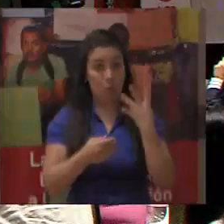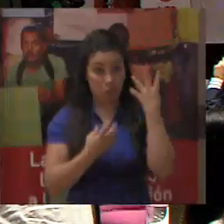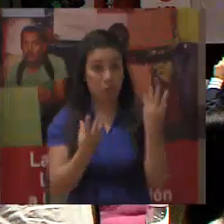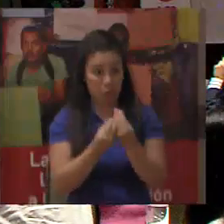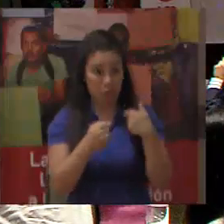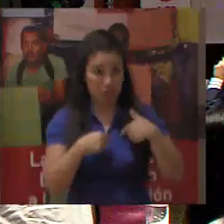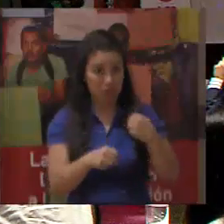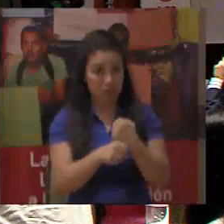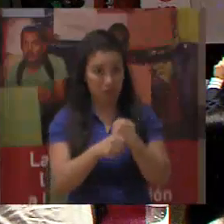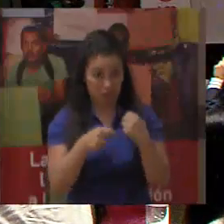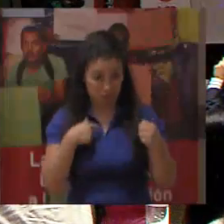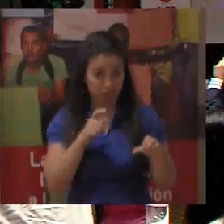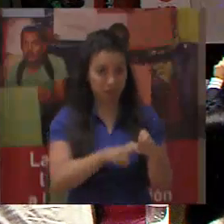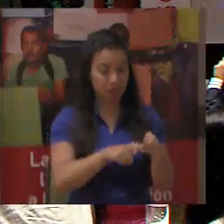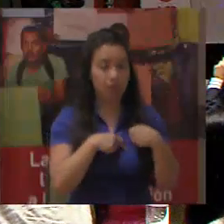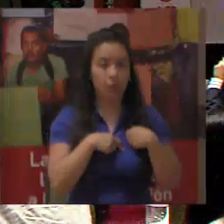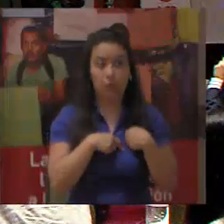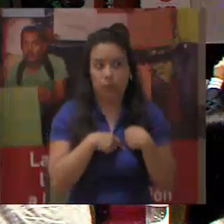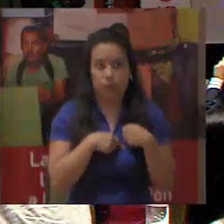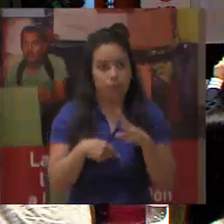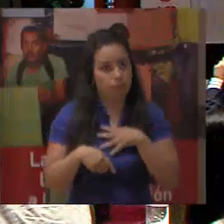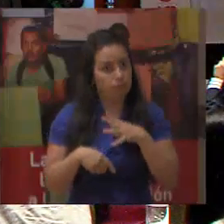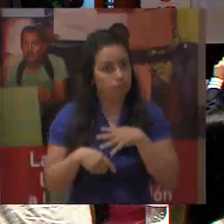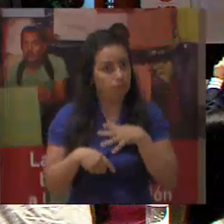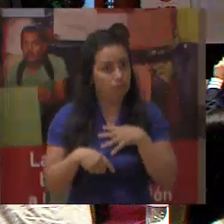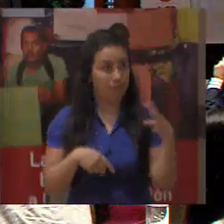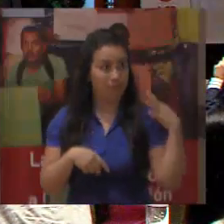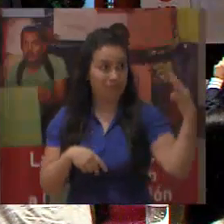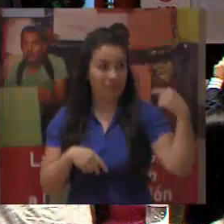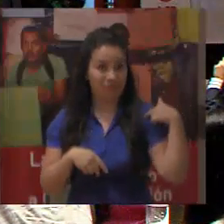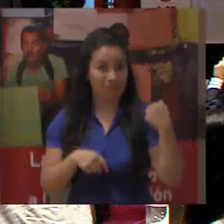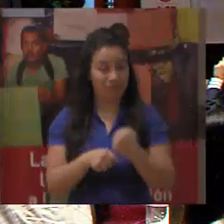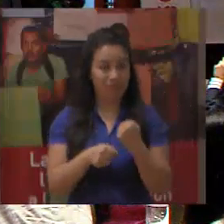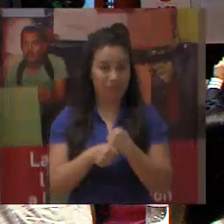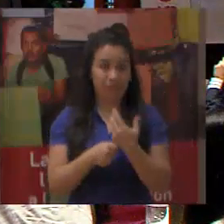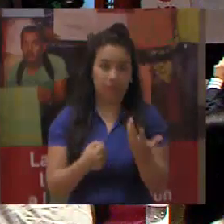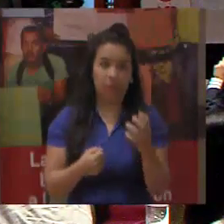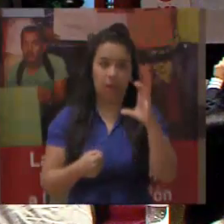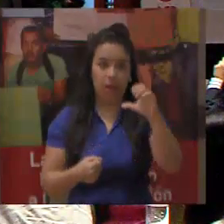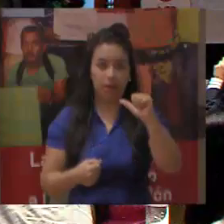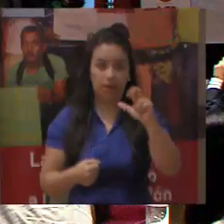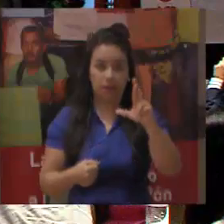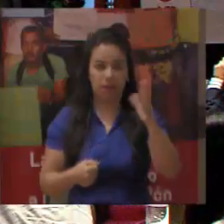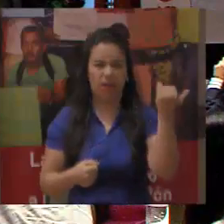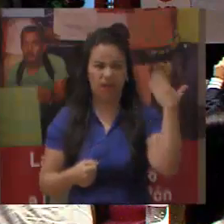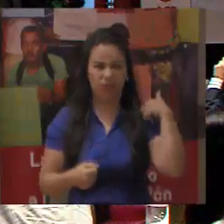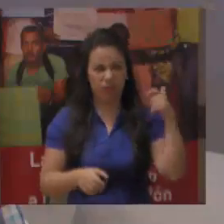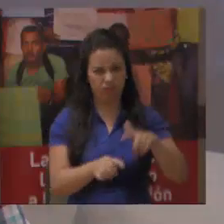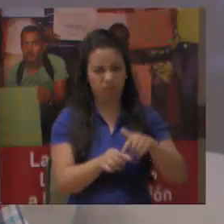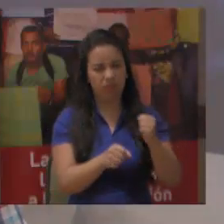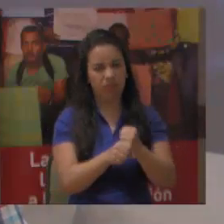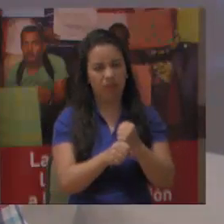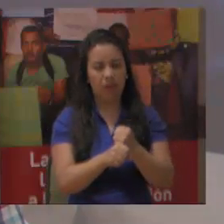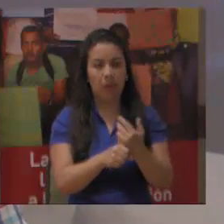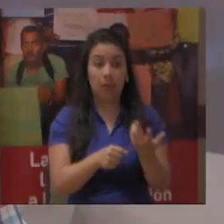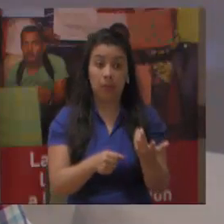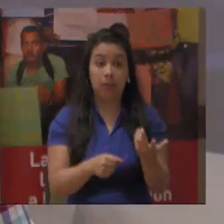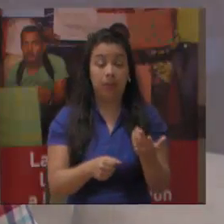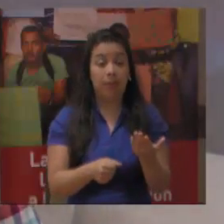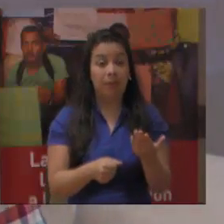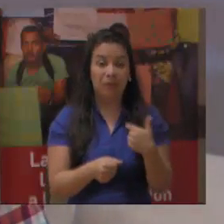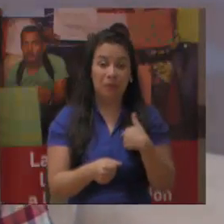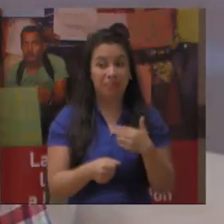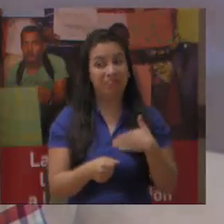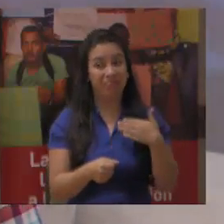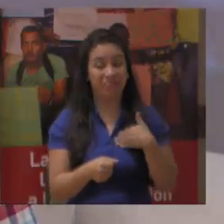4 años, de haber tenido el honor de formar parte de la ACR, lo puedo decir con orgullo,